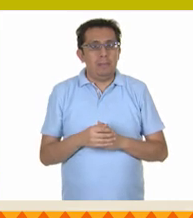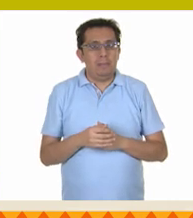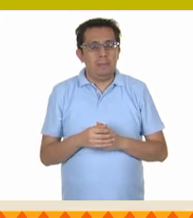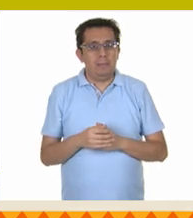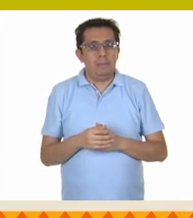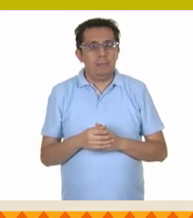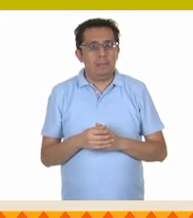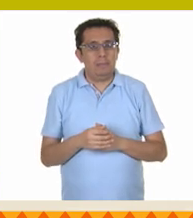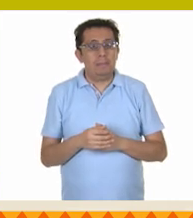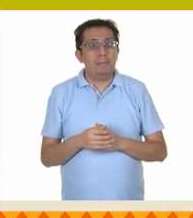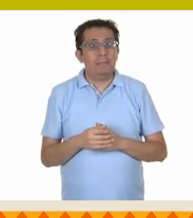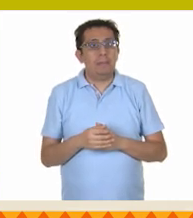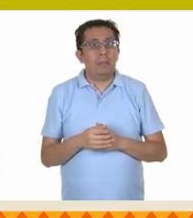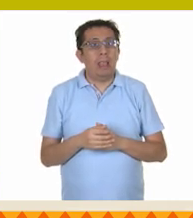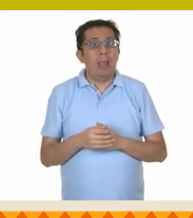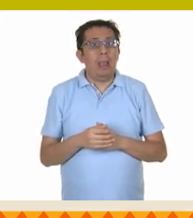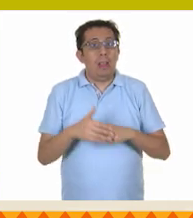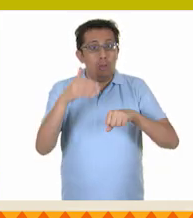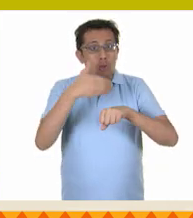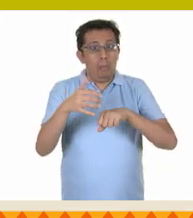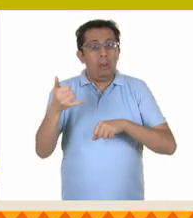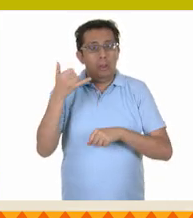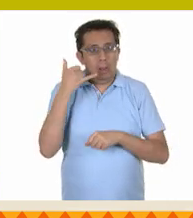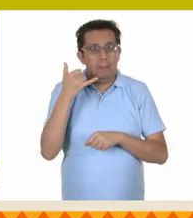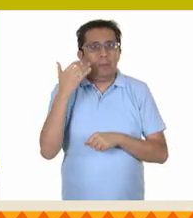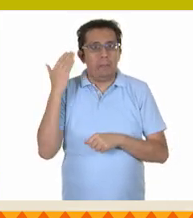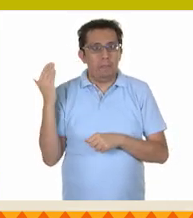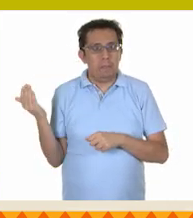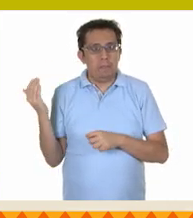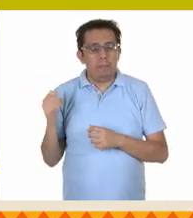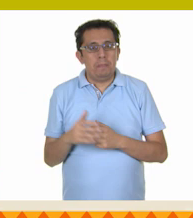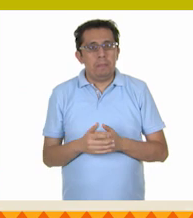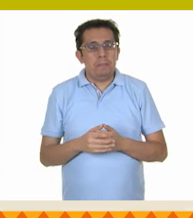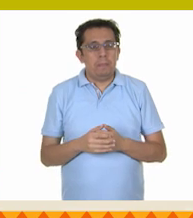@CEPMX. Teléfonos Educatel